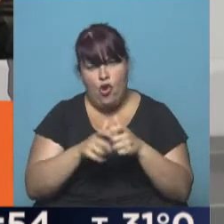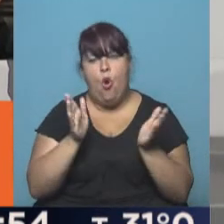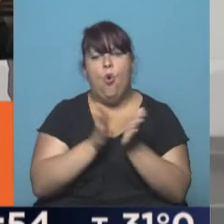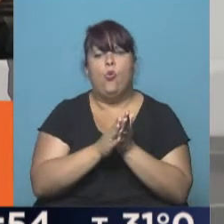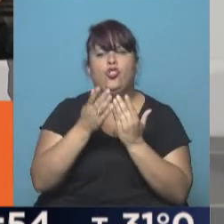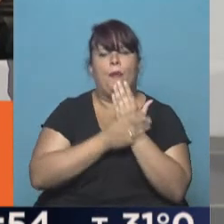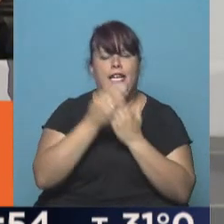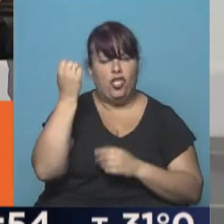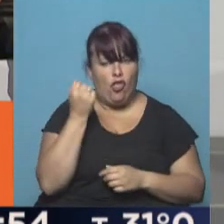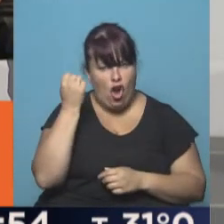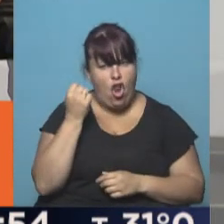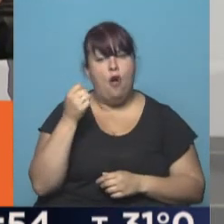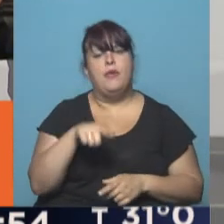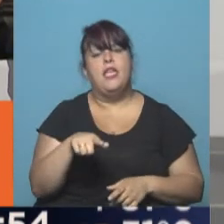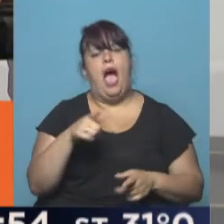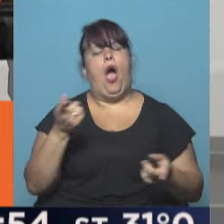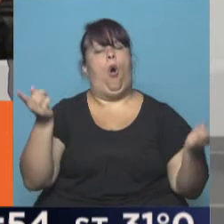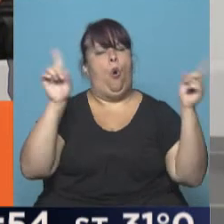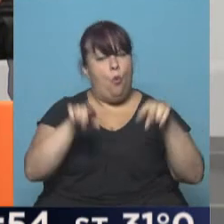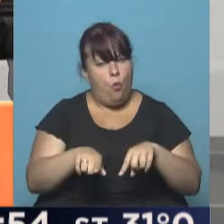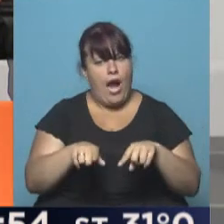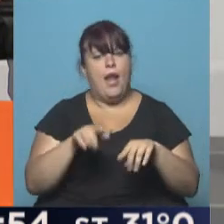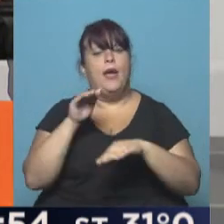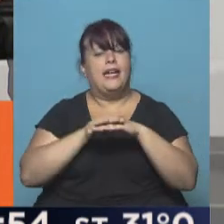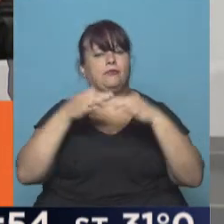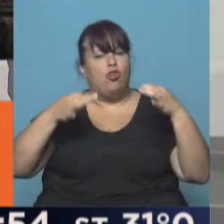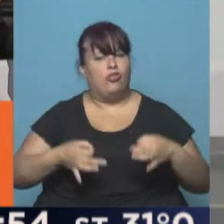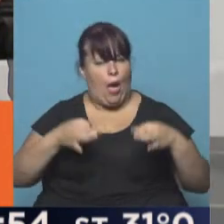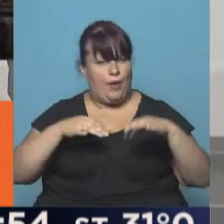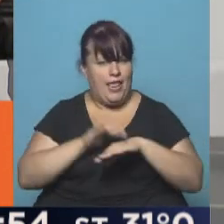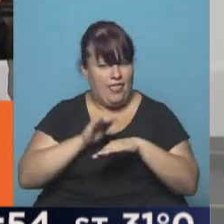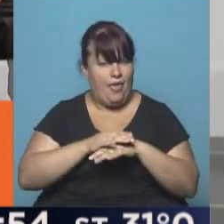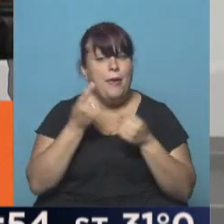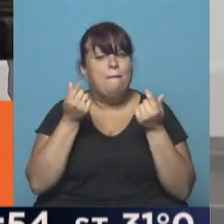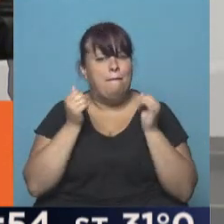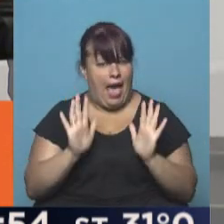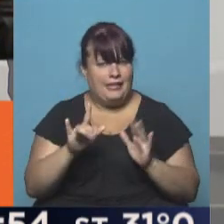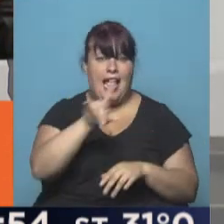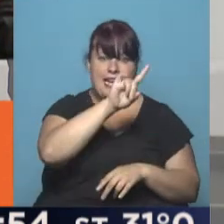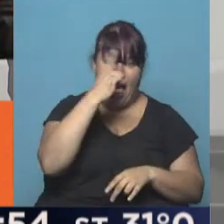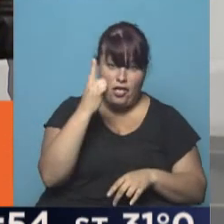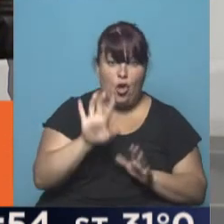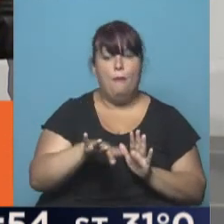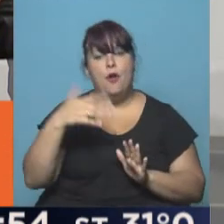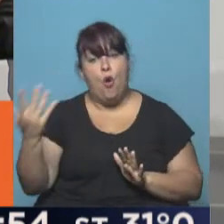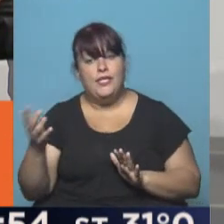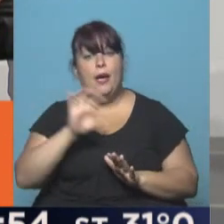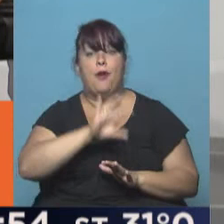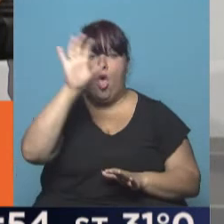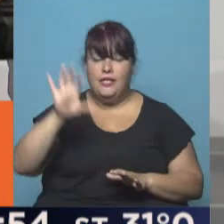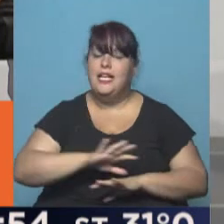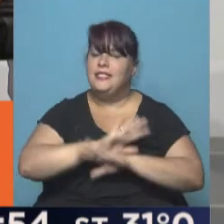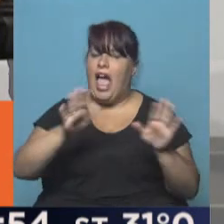ministro de Hacienda, pudimos restablecer los compromisos de la responsabilidad fiscal, tanto de Nación como de provincia, que se